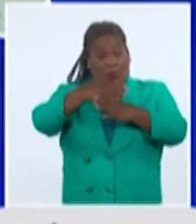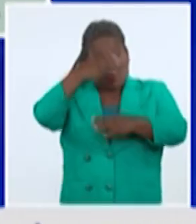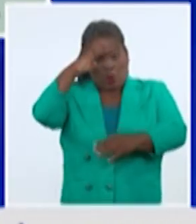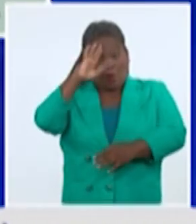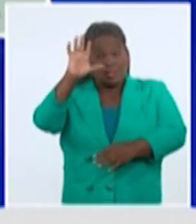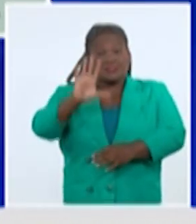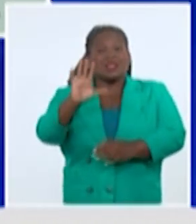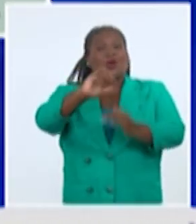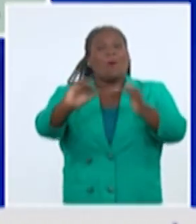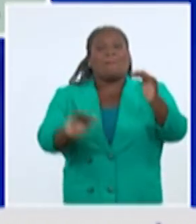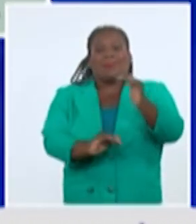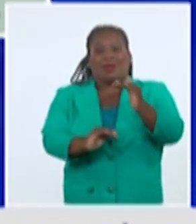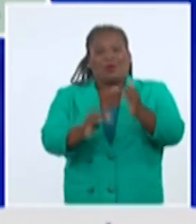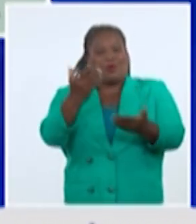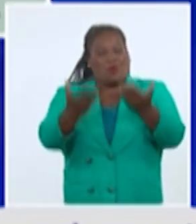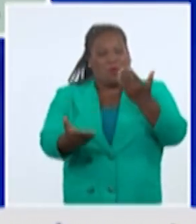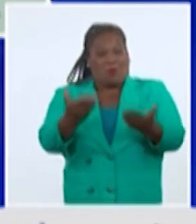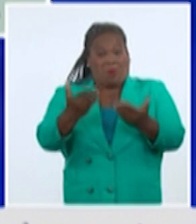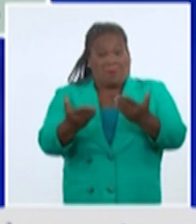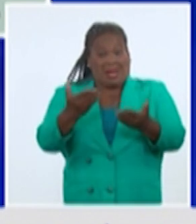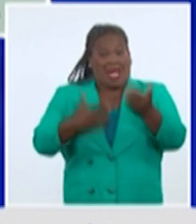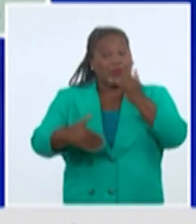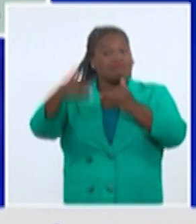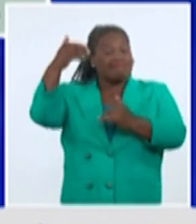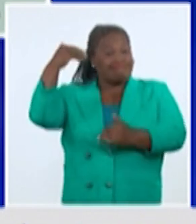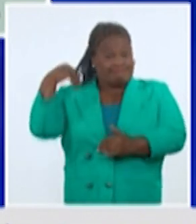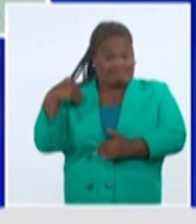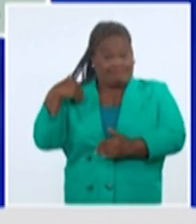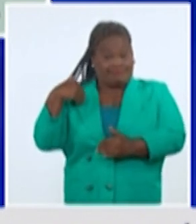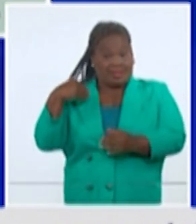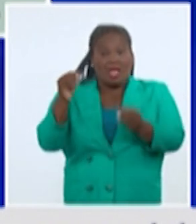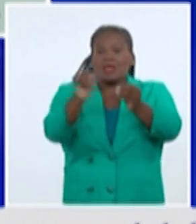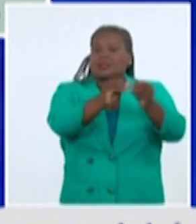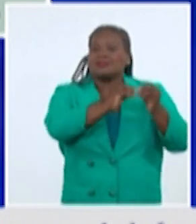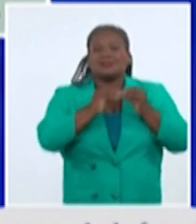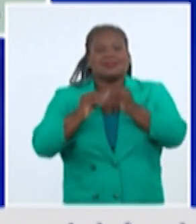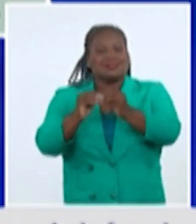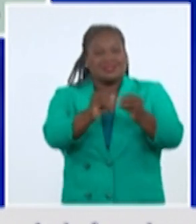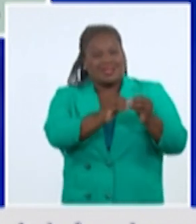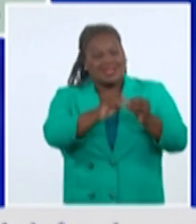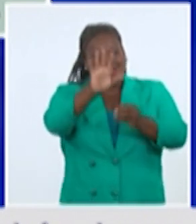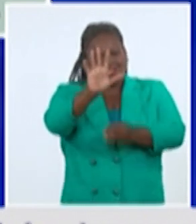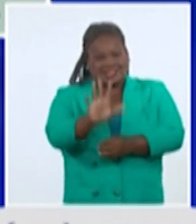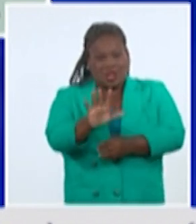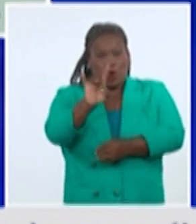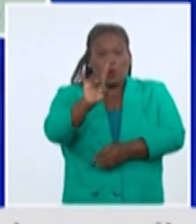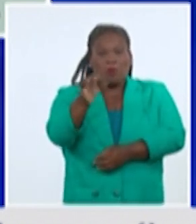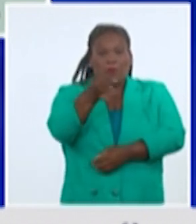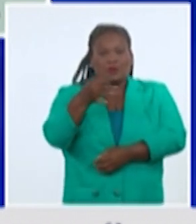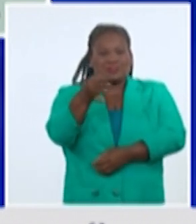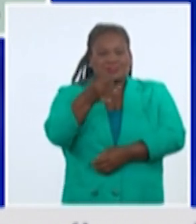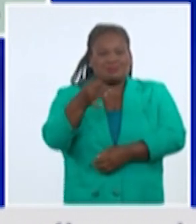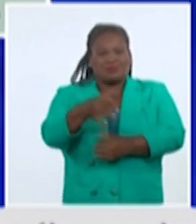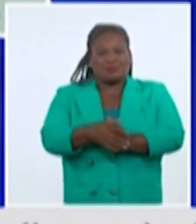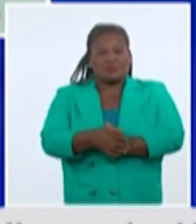en relación con la jornada precedente y con una transmisión en 5 de sus 9 municipios. Segundo Frente hoy reporta 3